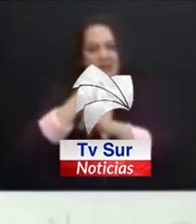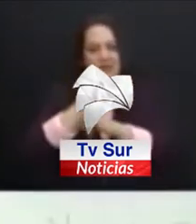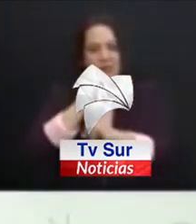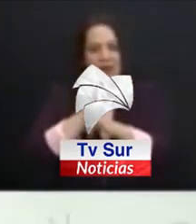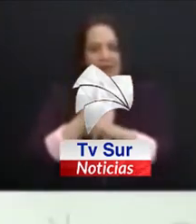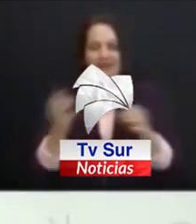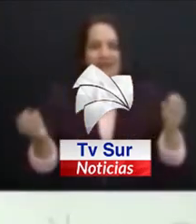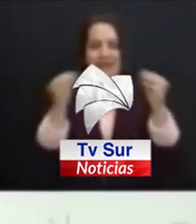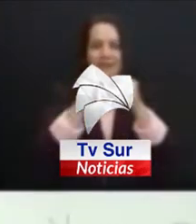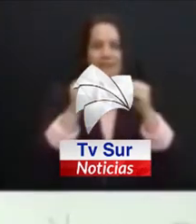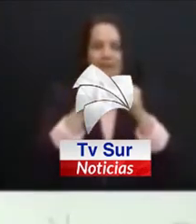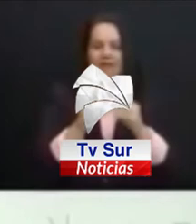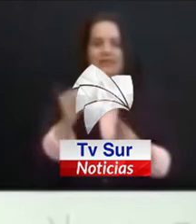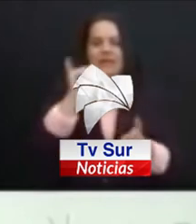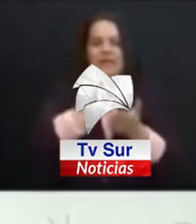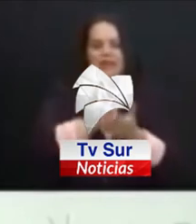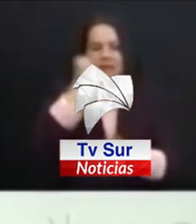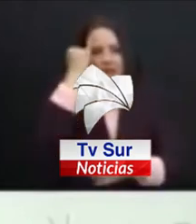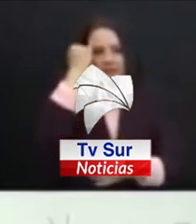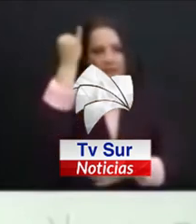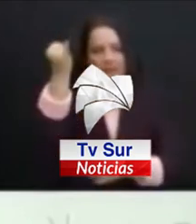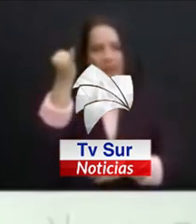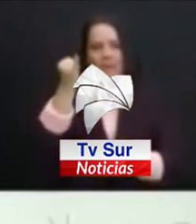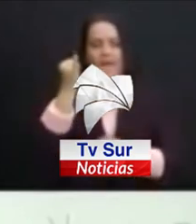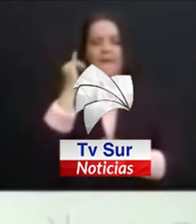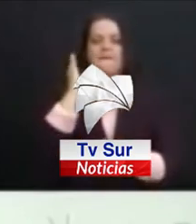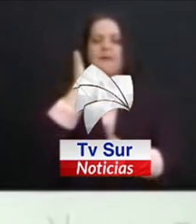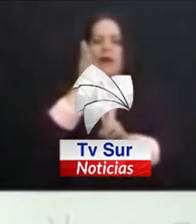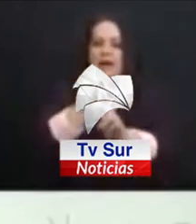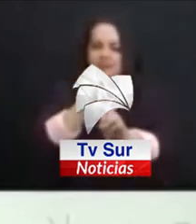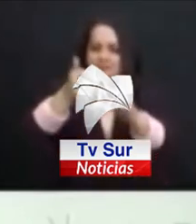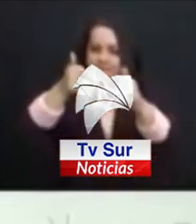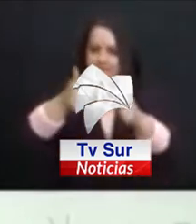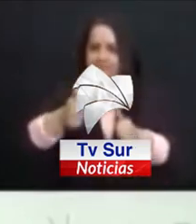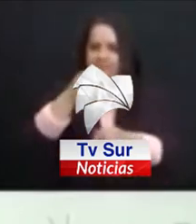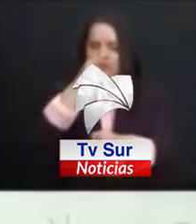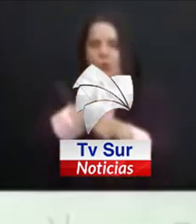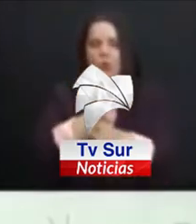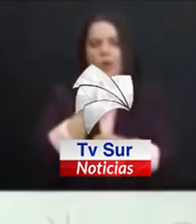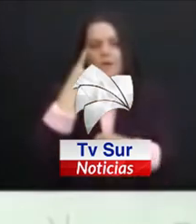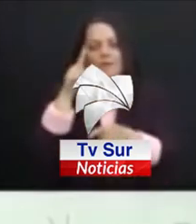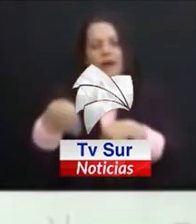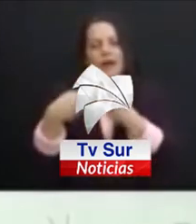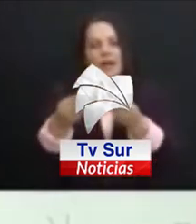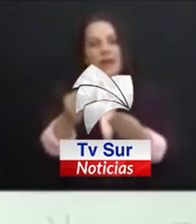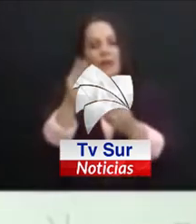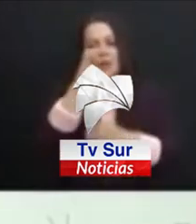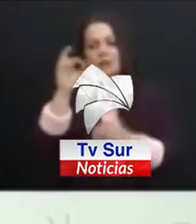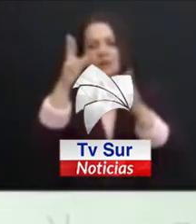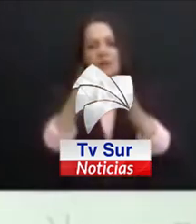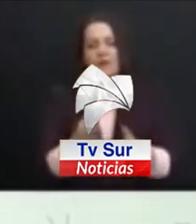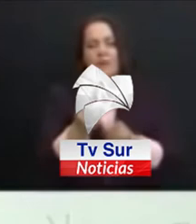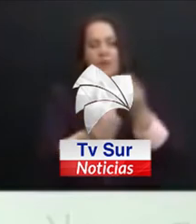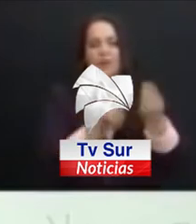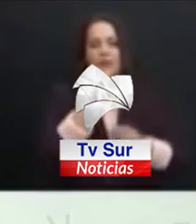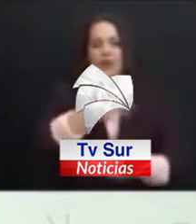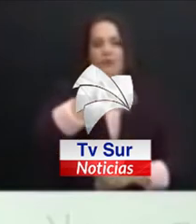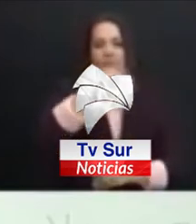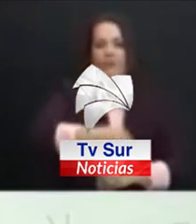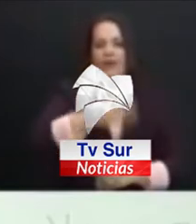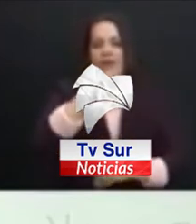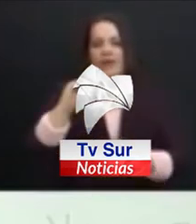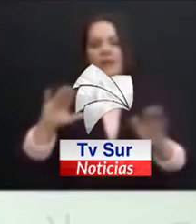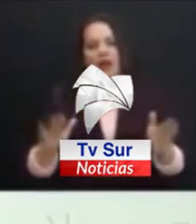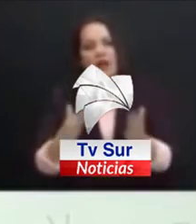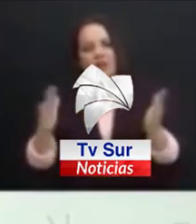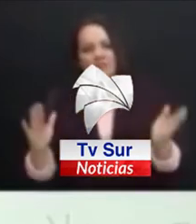una iniciativa que va en la dirección correcta para poder darle al costarricense que produce en lo formal y un aliento para que lo